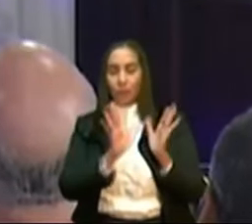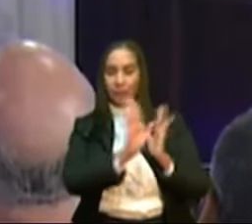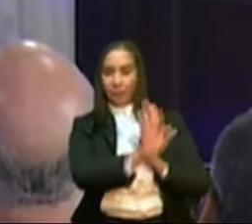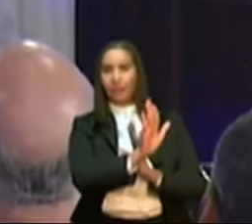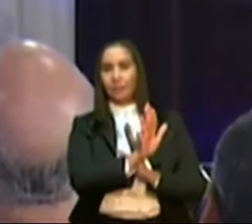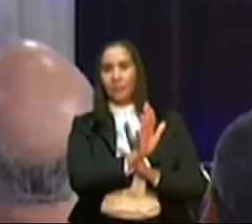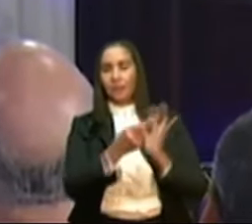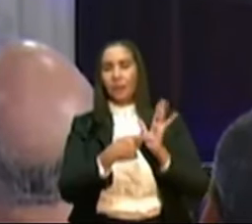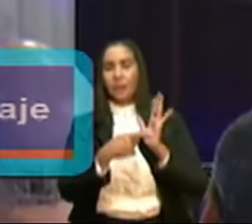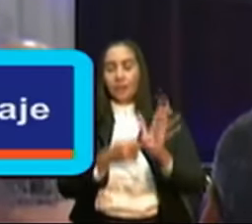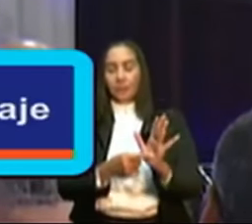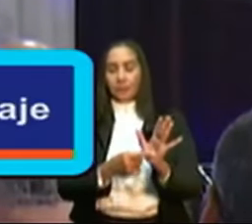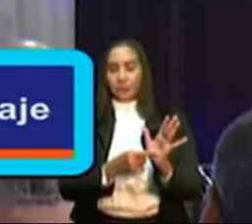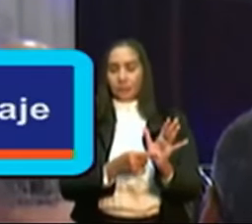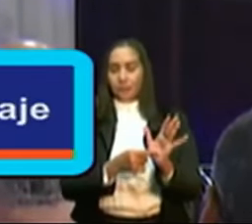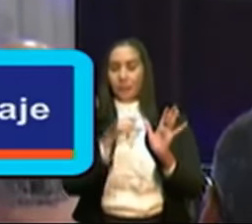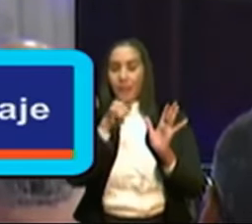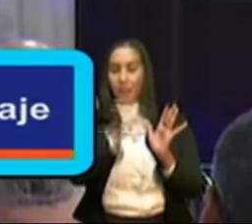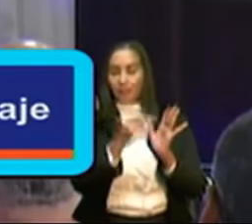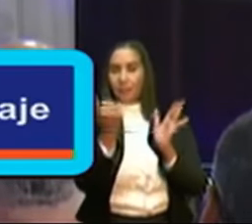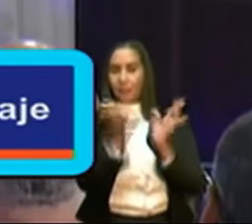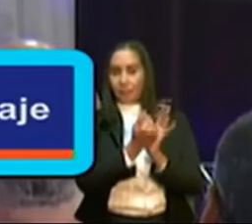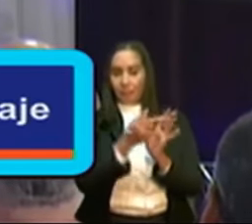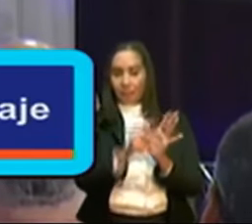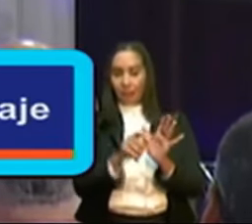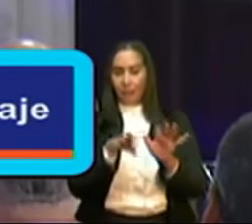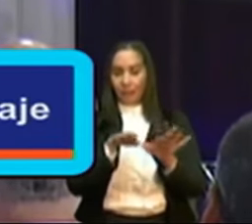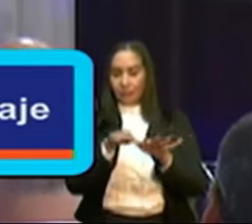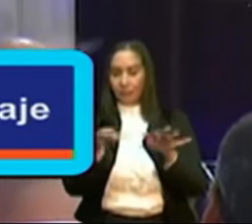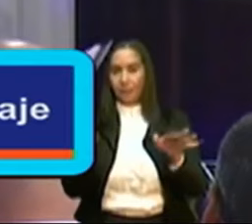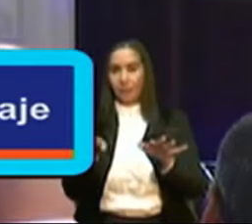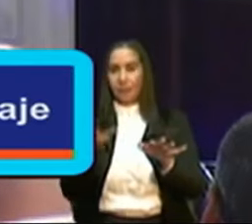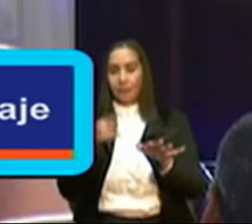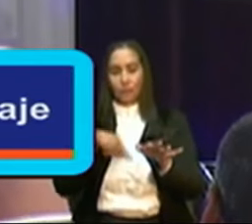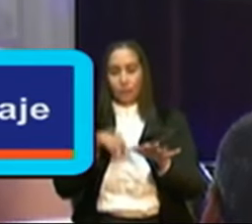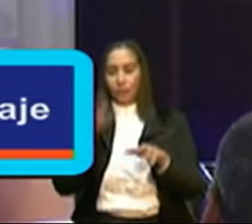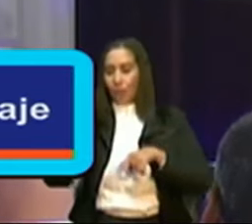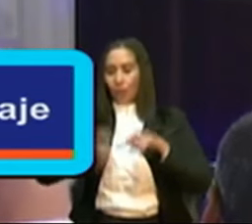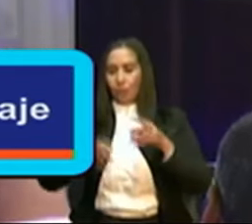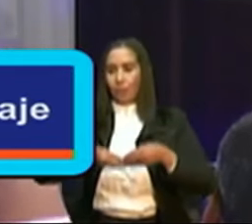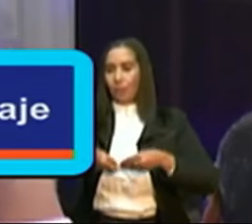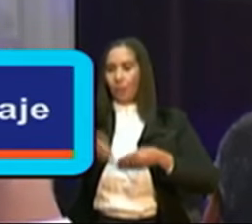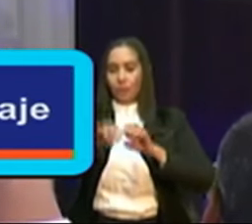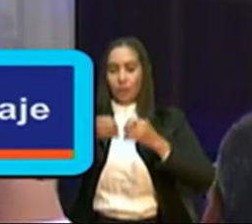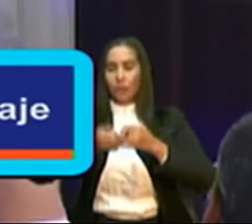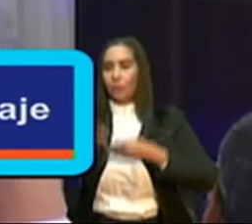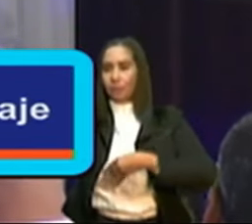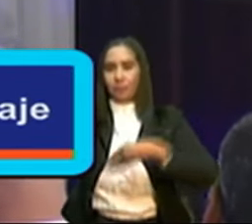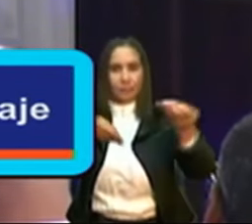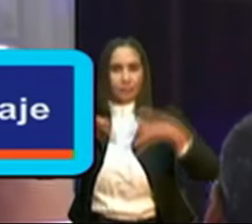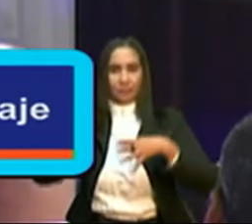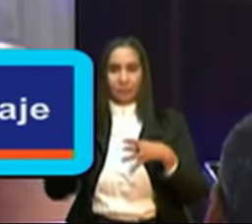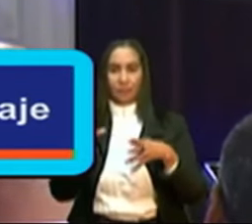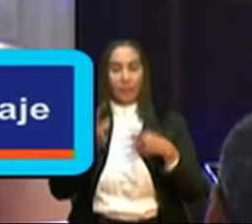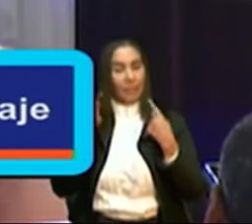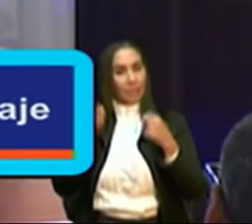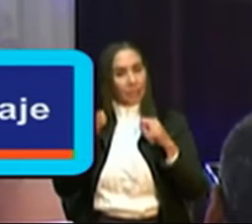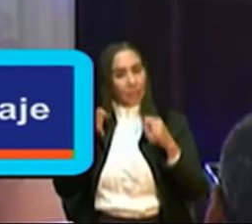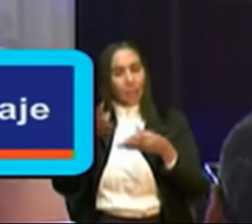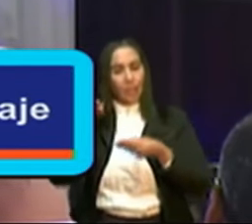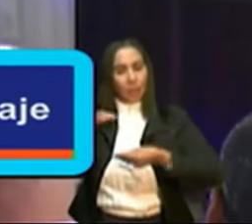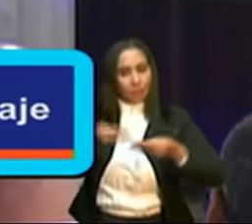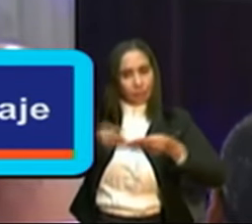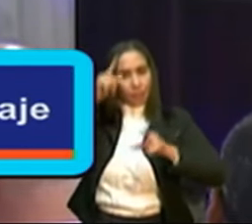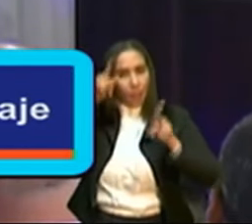el representante exclusivo de esas marcas, y nosotros no podemos tampoco tirar esos equipos a la basura. Había que tratar de buscar